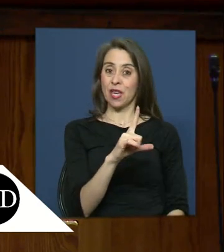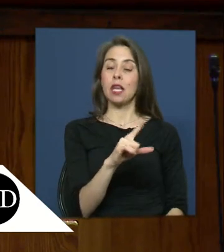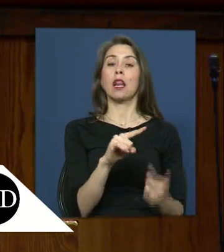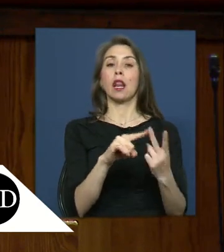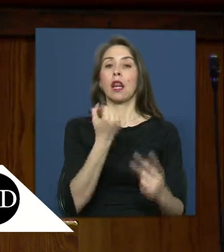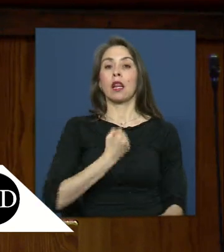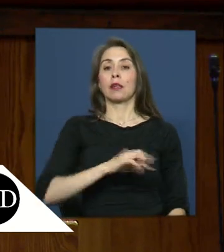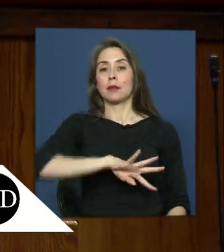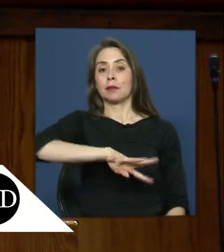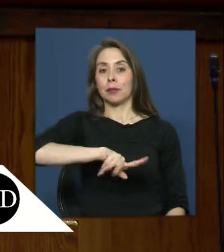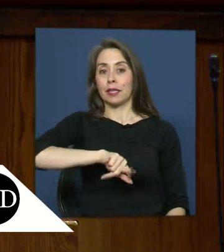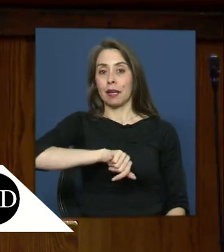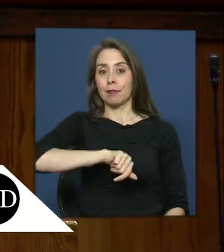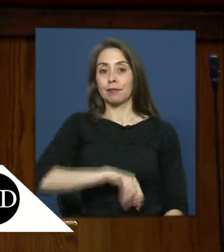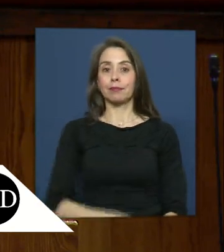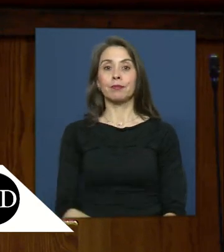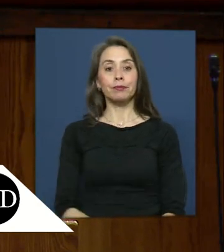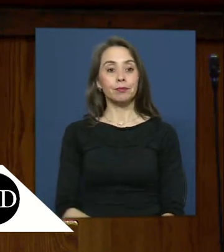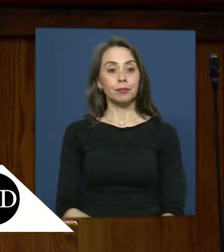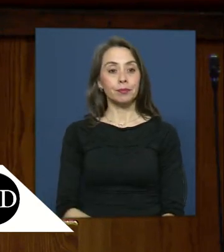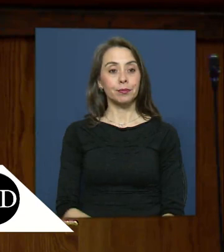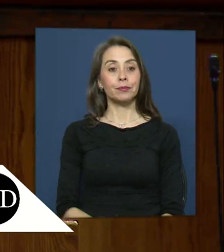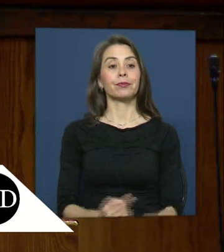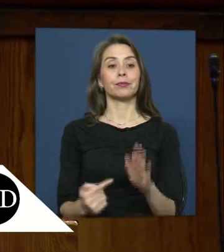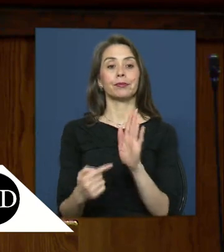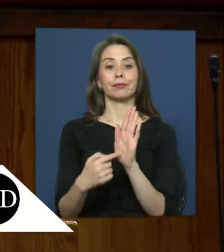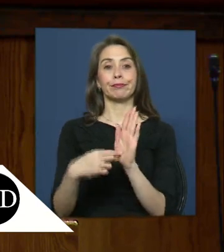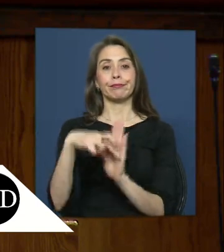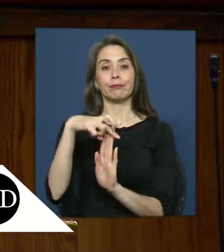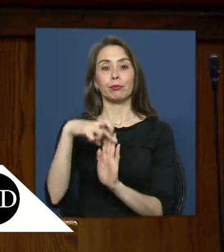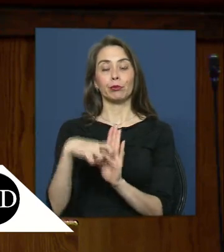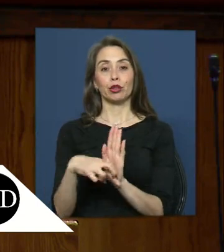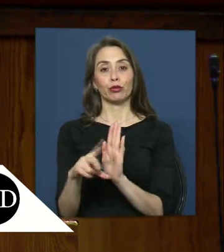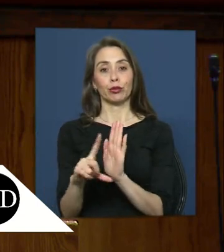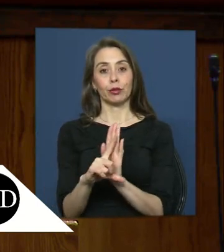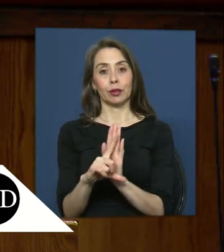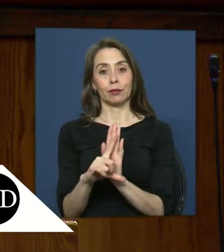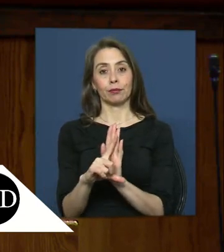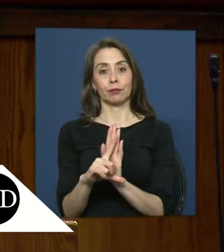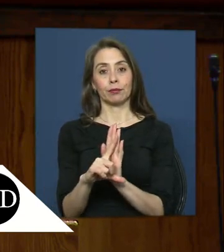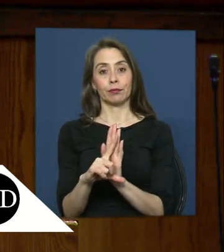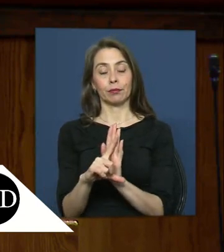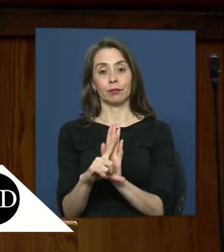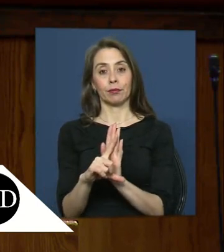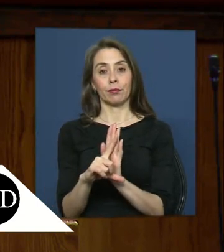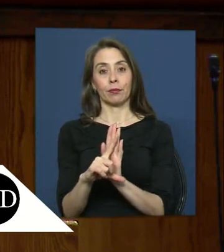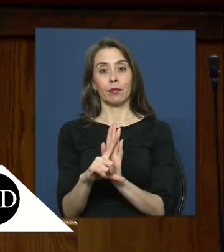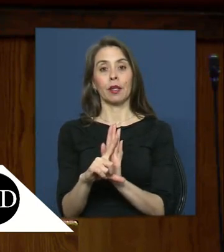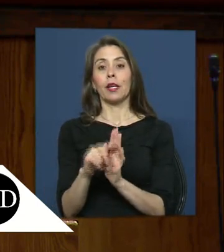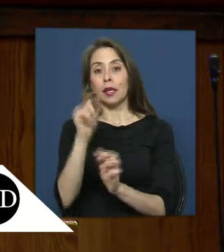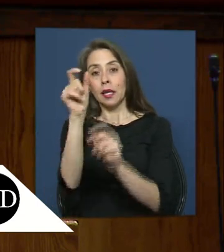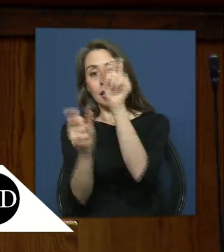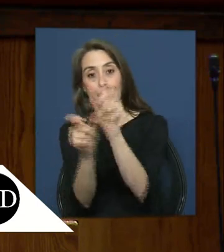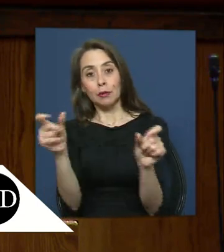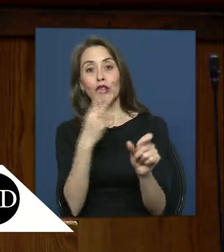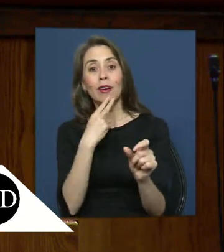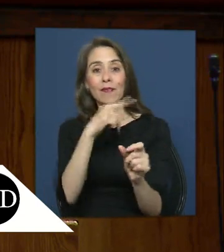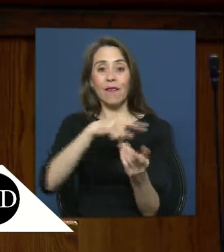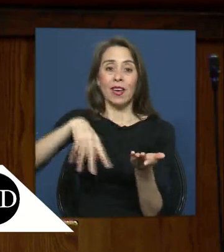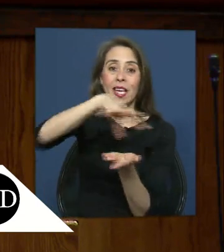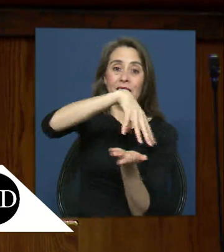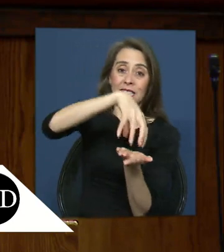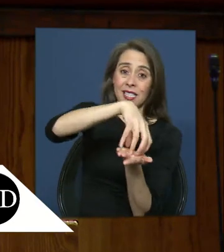se ha señalado. Este proyecto busca acercar a la comunidad